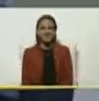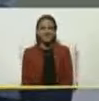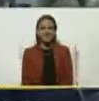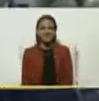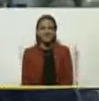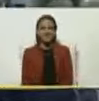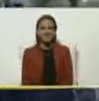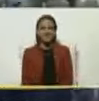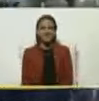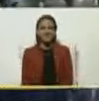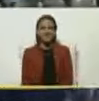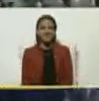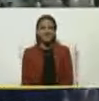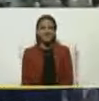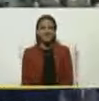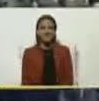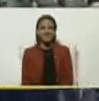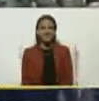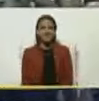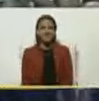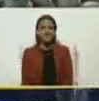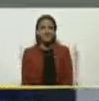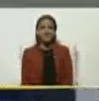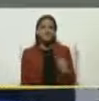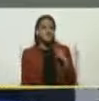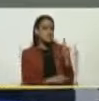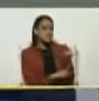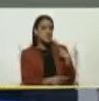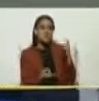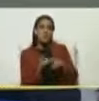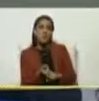Han sido las Cilia. Palabras...